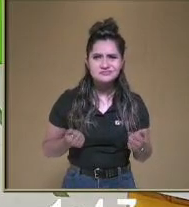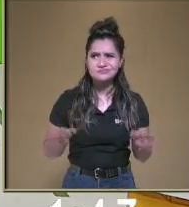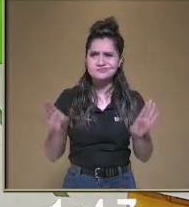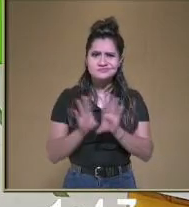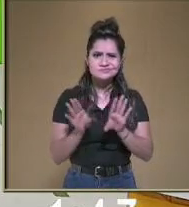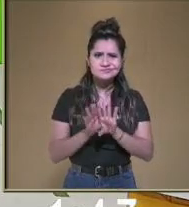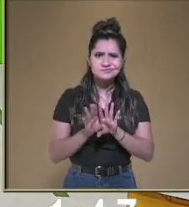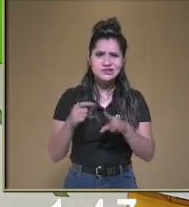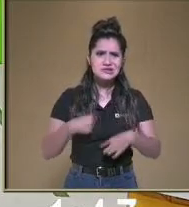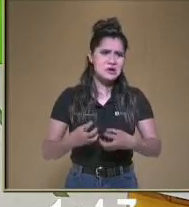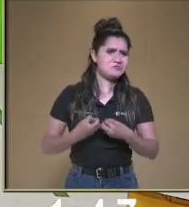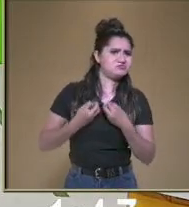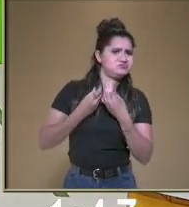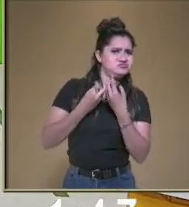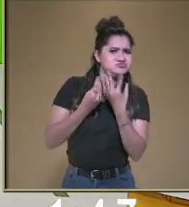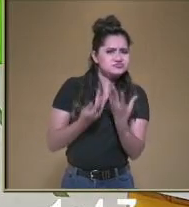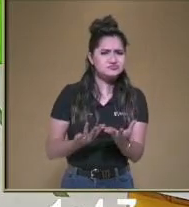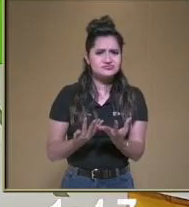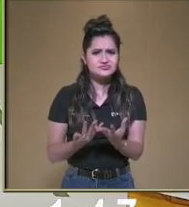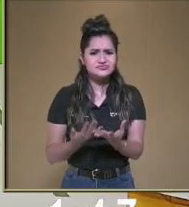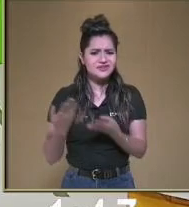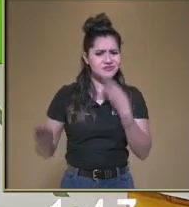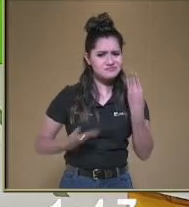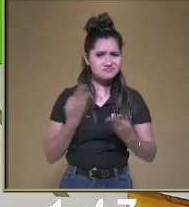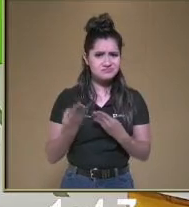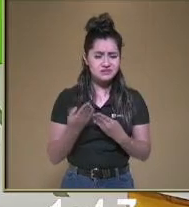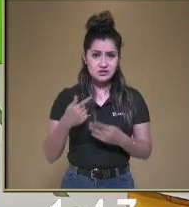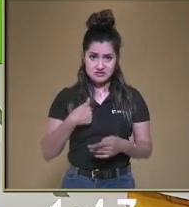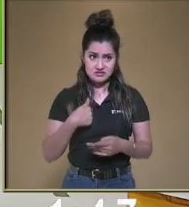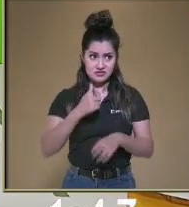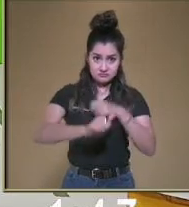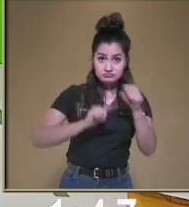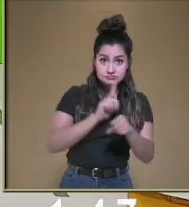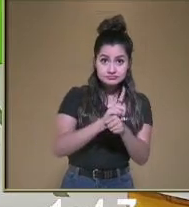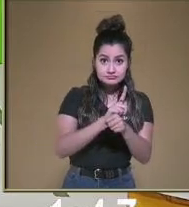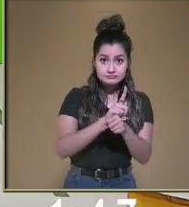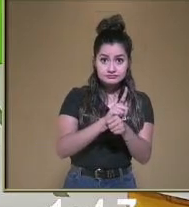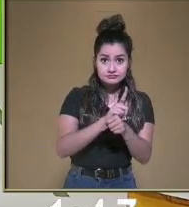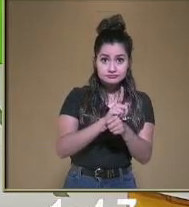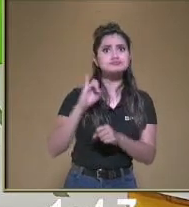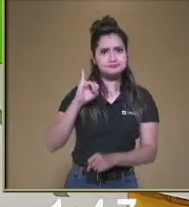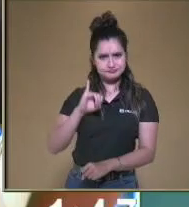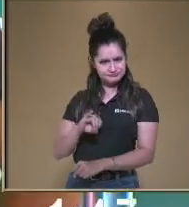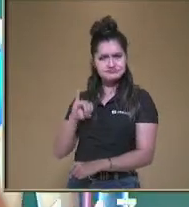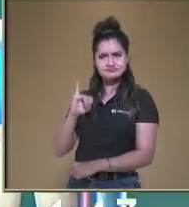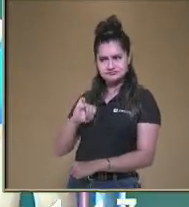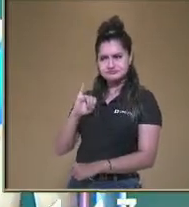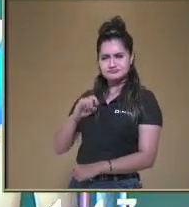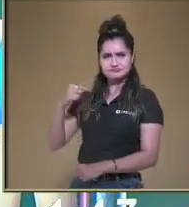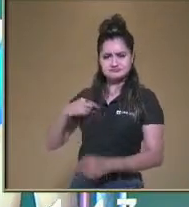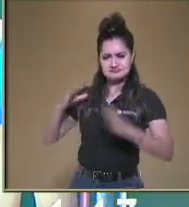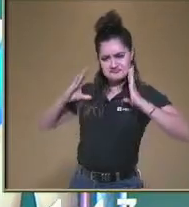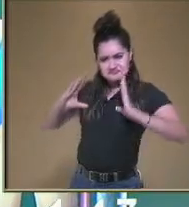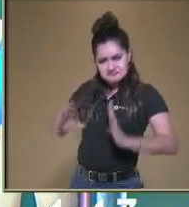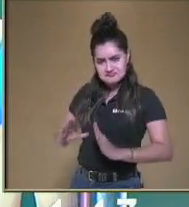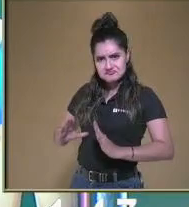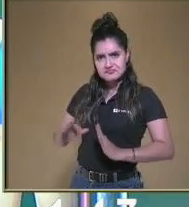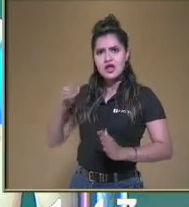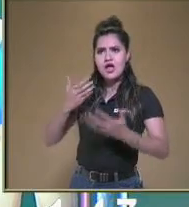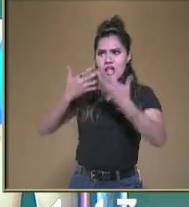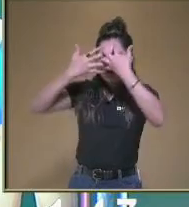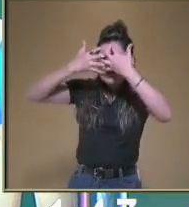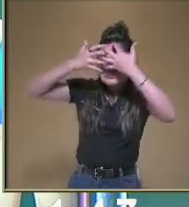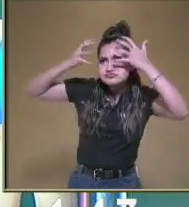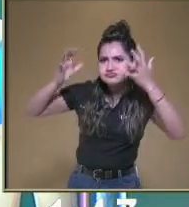puedo expresar? Por ejemplo, ¿puedo ser un animal? Por supuesto, nuestro cuerpo tiene la capacidad de